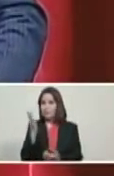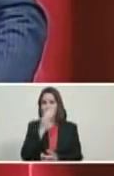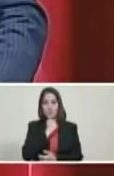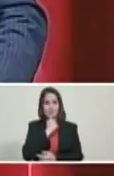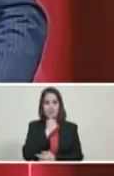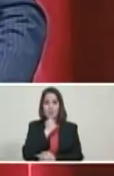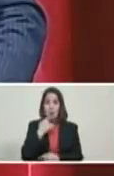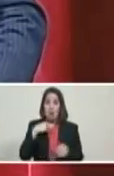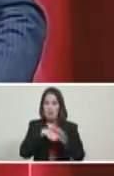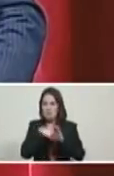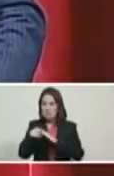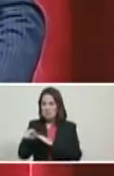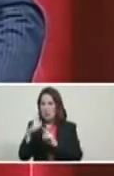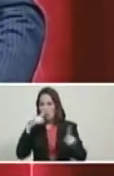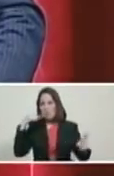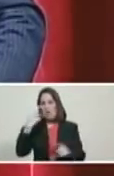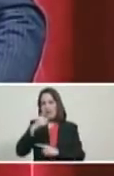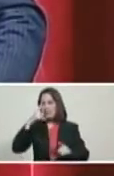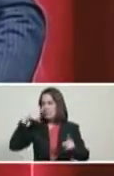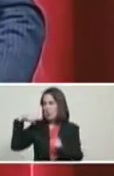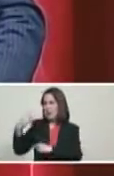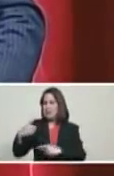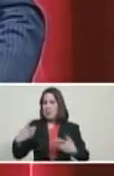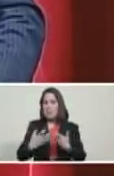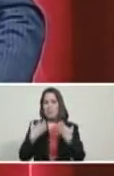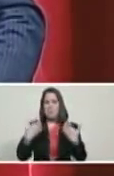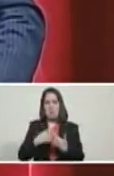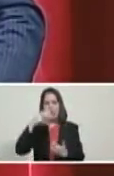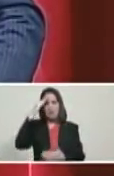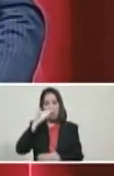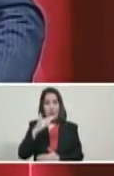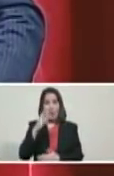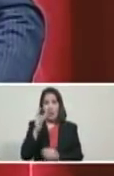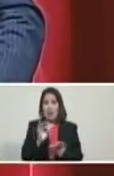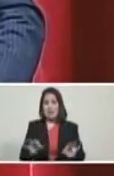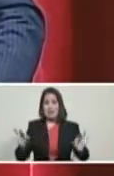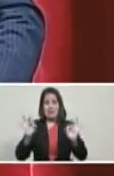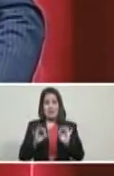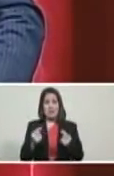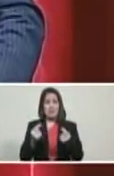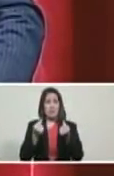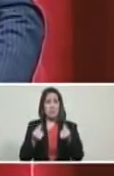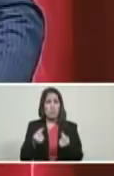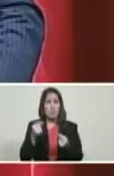Nosotros no nos metemos a amenazar de intervención militar a ningún pueblo del mundo.